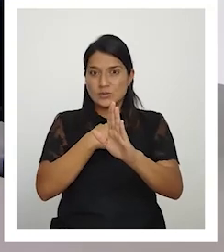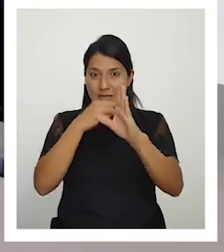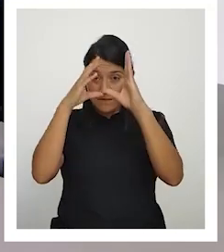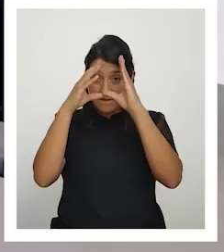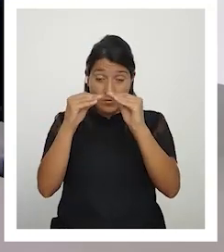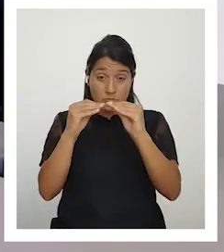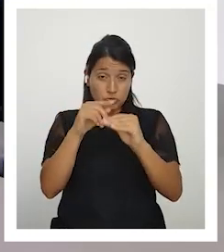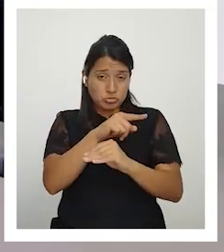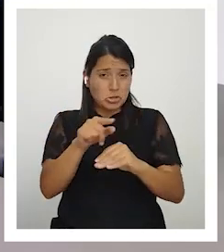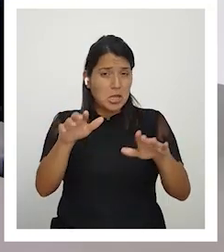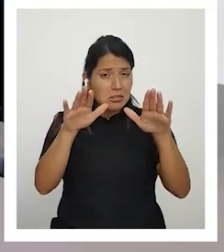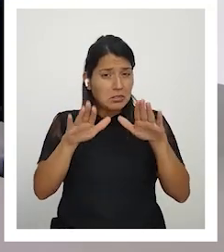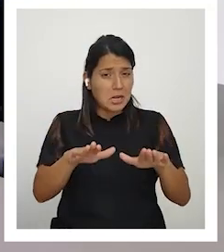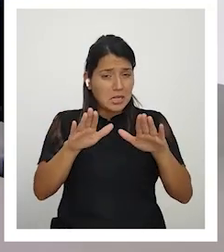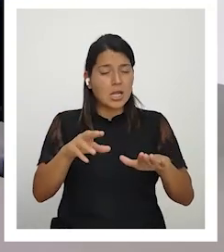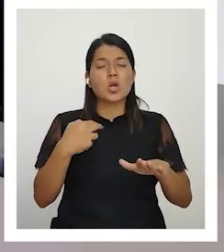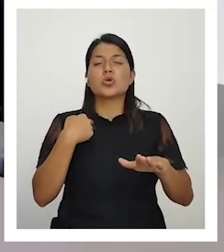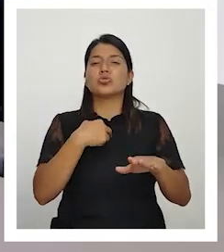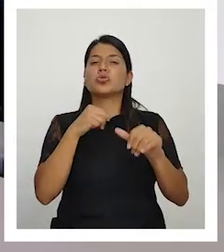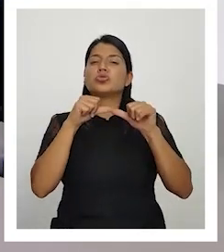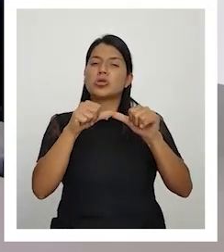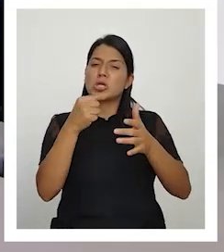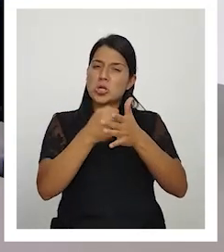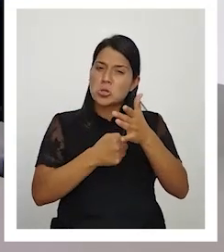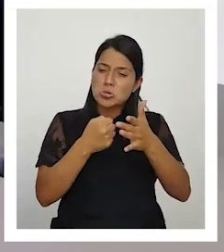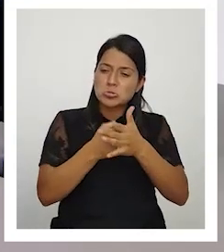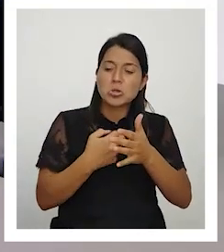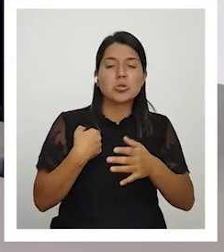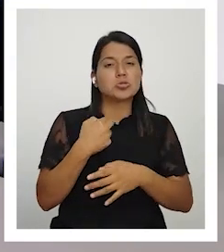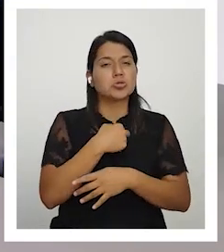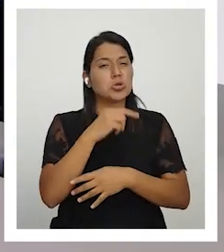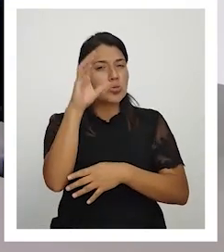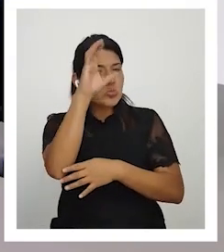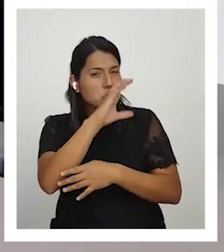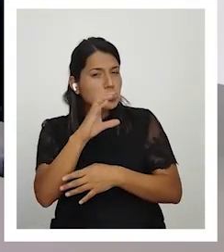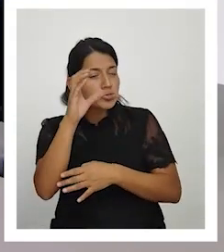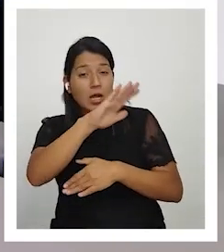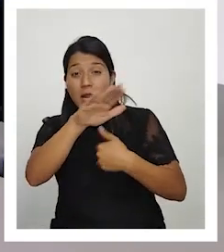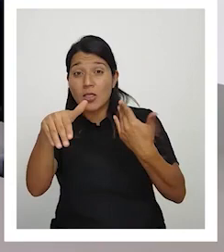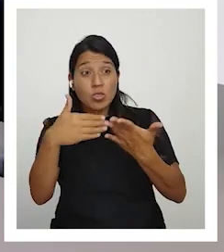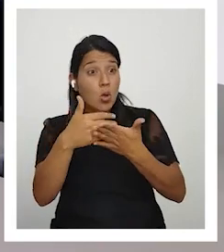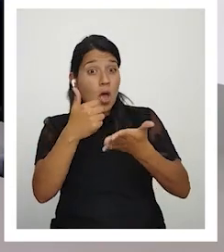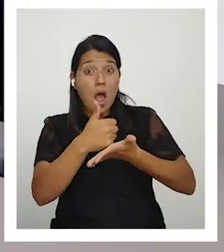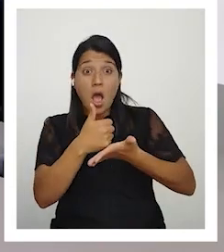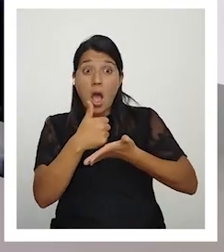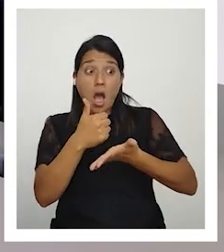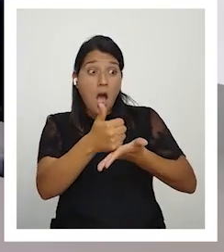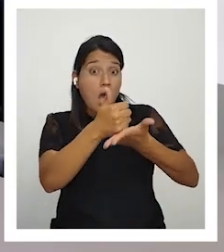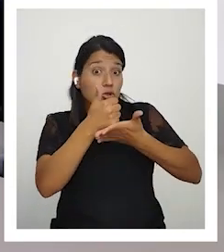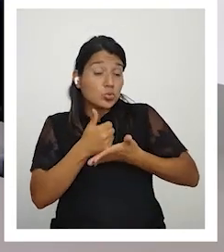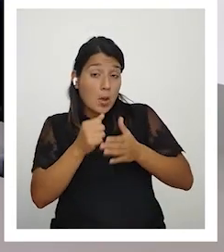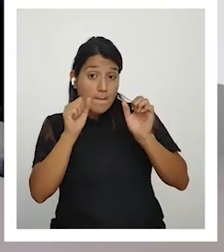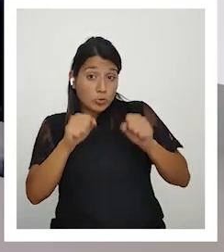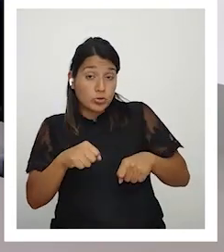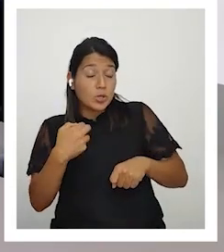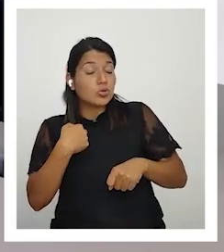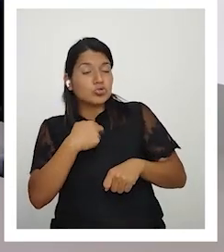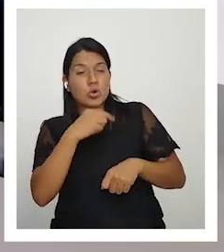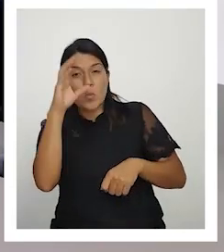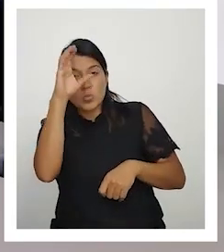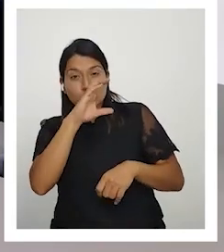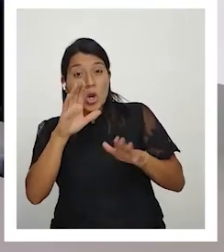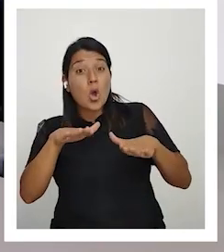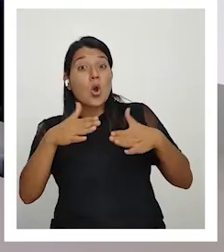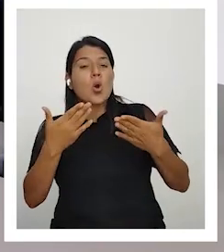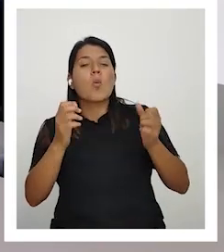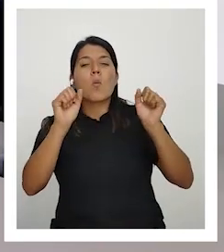vamos a seguir luchando, vamos a buscar toda la ayuda posible, vamos a buscar también la forma en la cual podamos de alguna forma